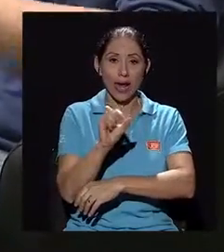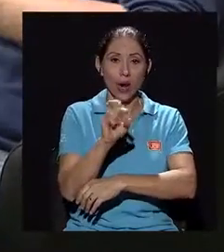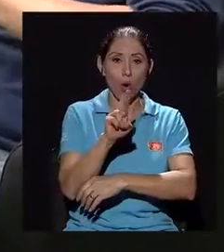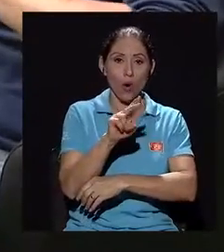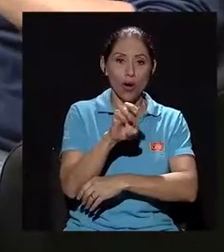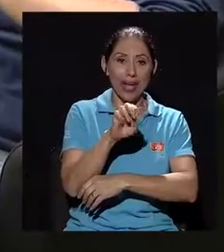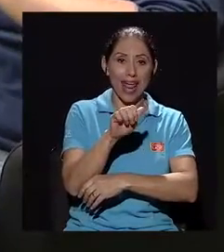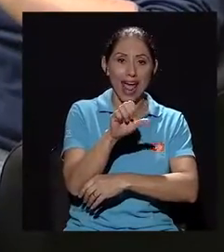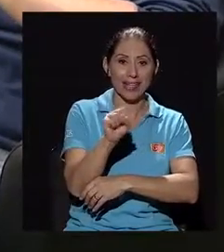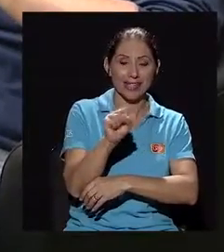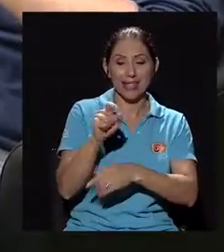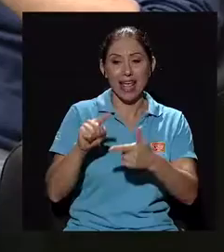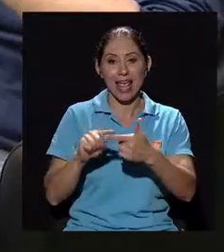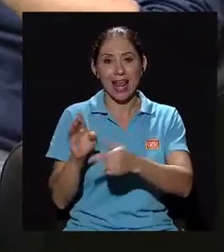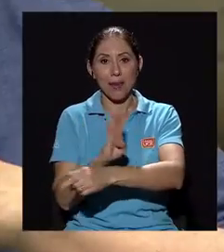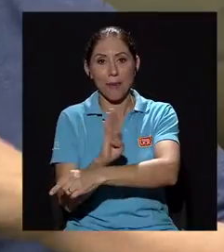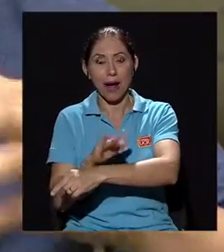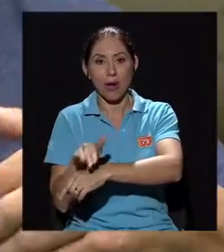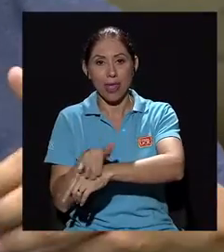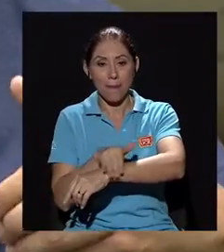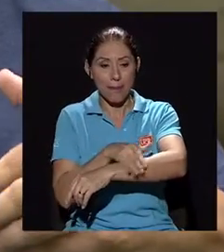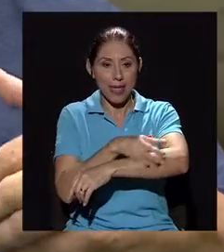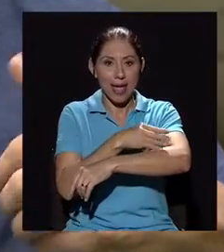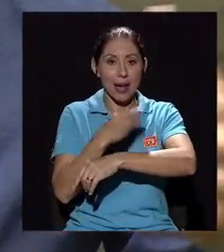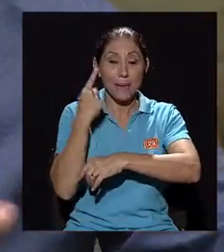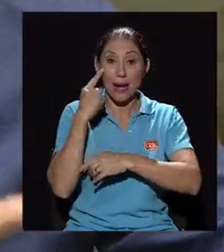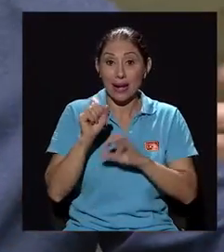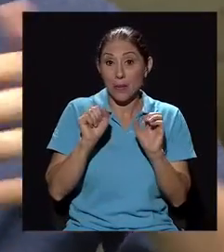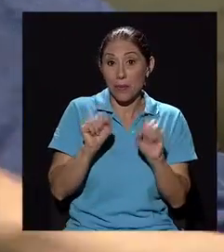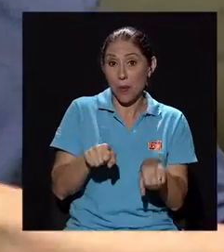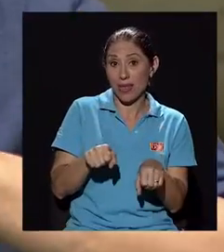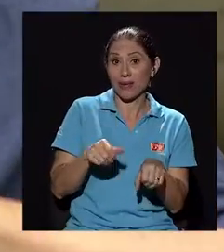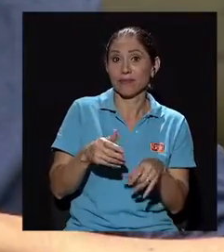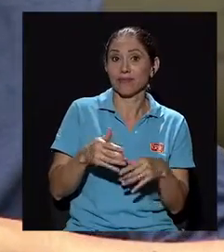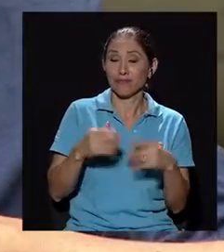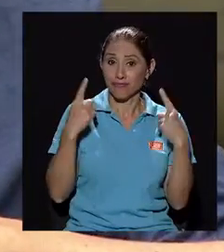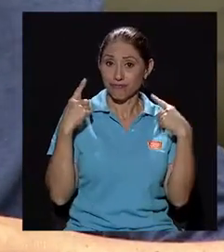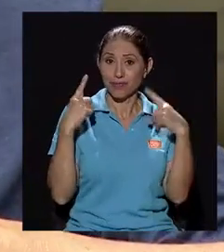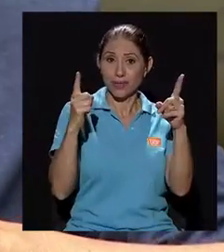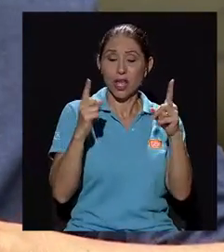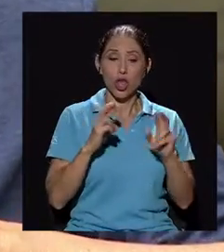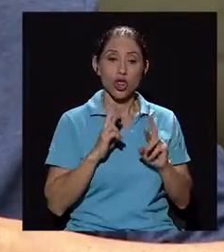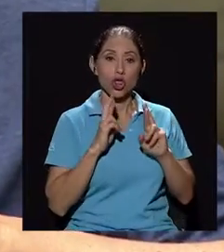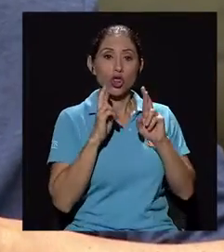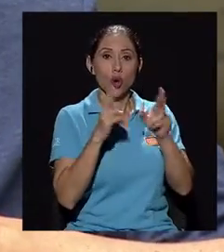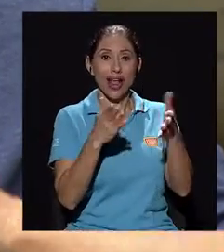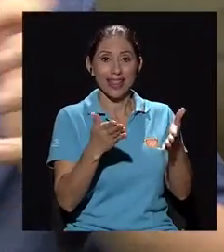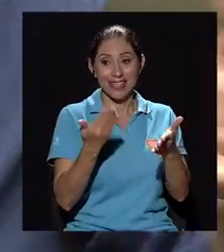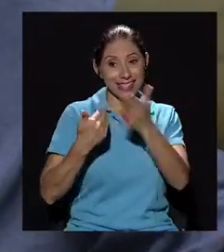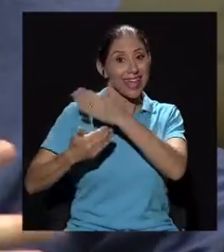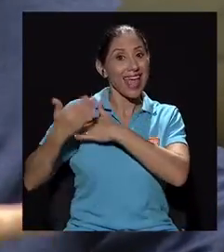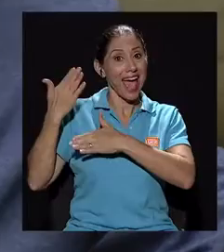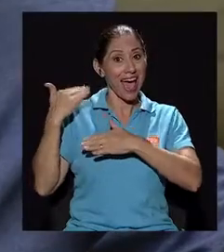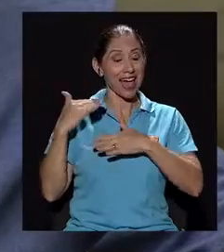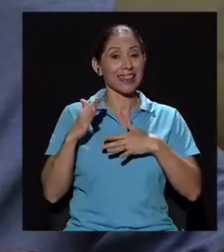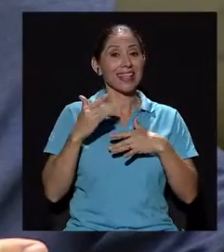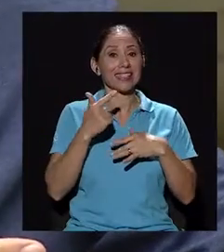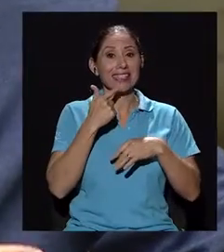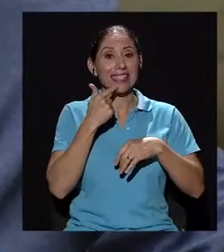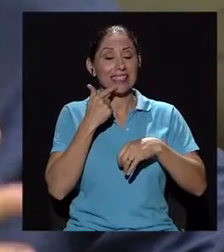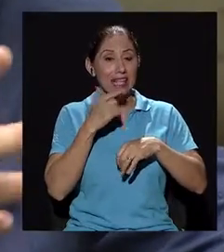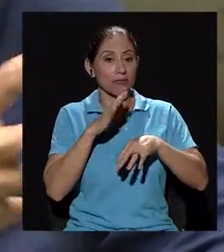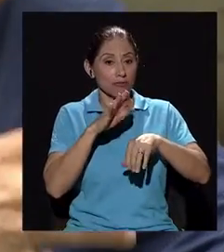banco de piel para poder obtener ahora los donantes que antes se estaban obteniendo por conducto del consentimiento